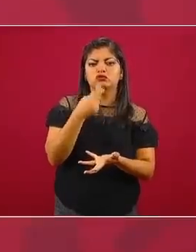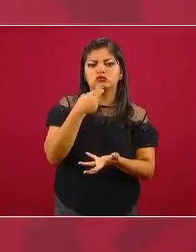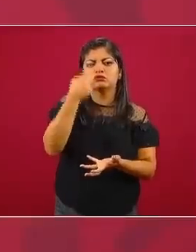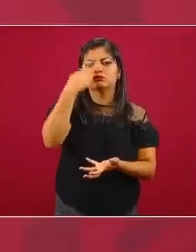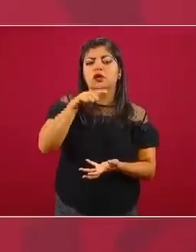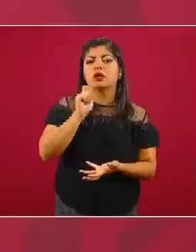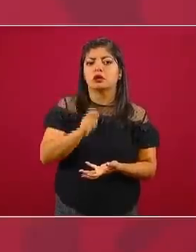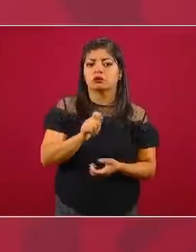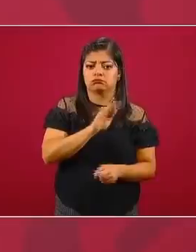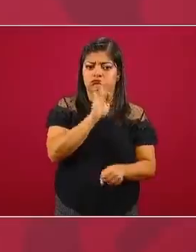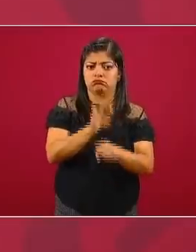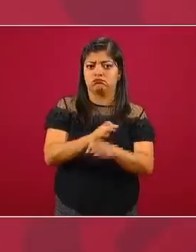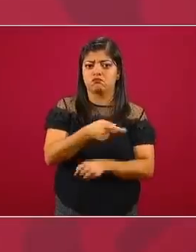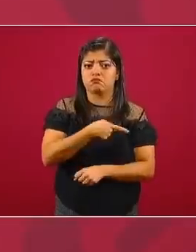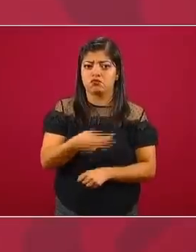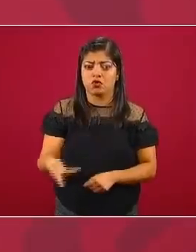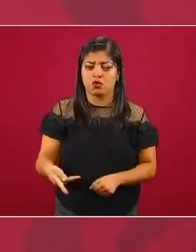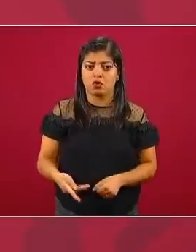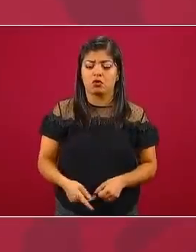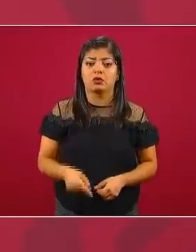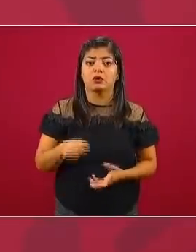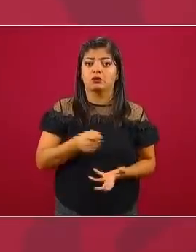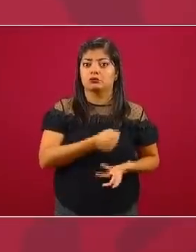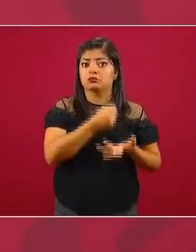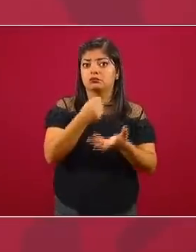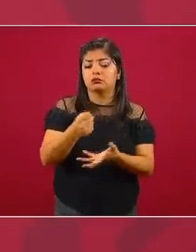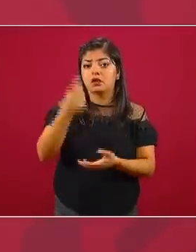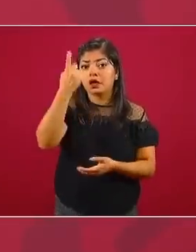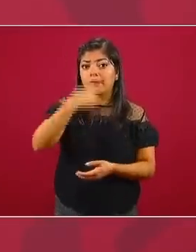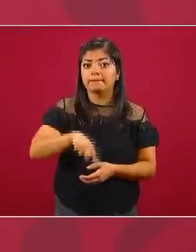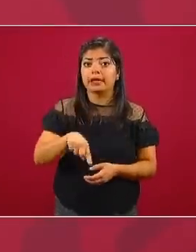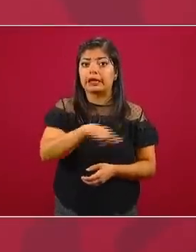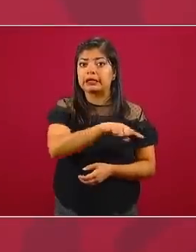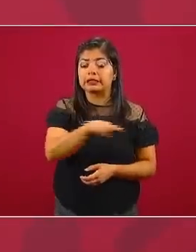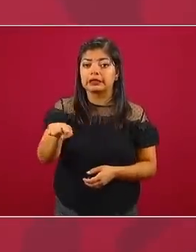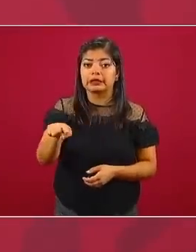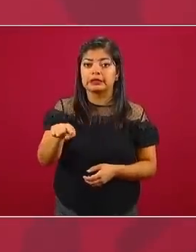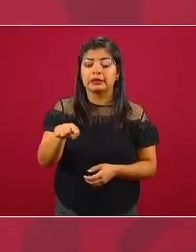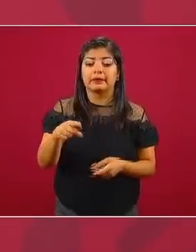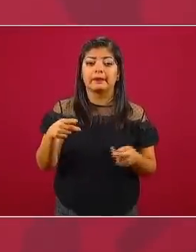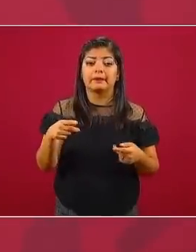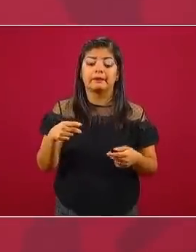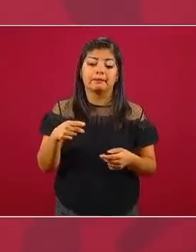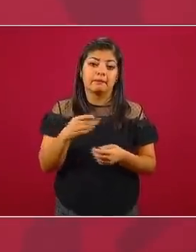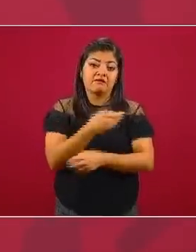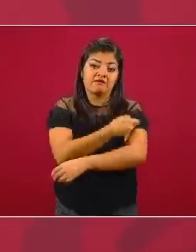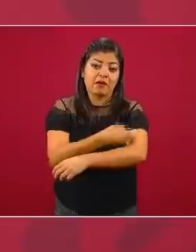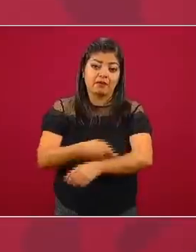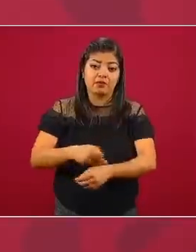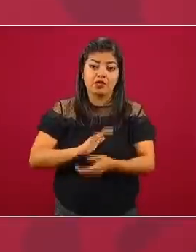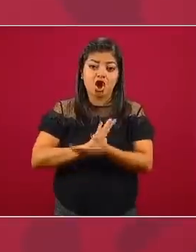pobreza, para atender las necesidades de las familias más humildes de México.